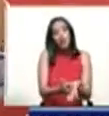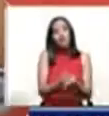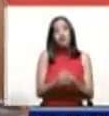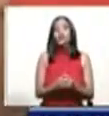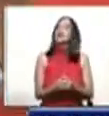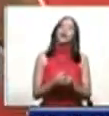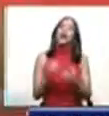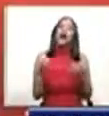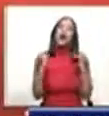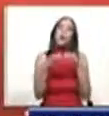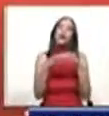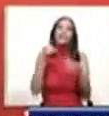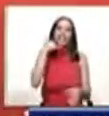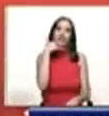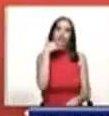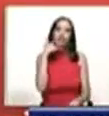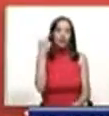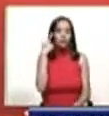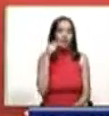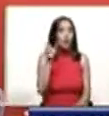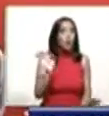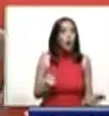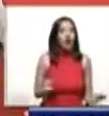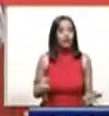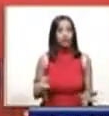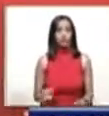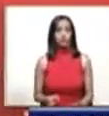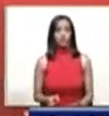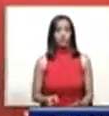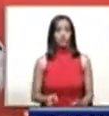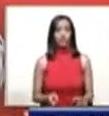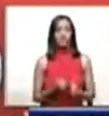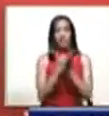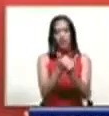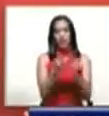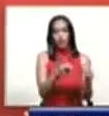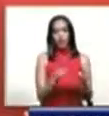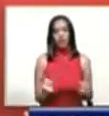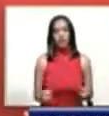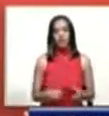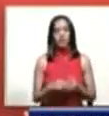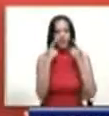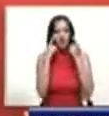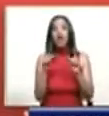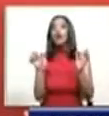telefonía. Ustedes saben cuál, que maneja unos teléfonos bien arrechos, está colaborando con ellos. O sea, para que ustedes vean por dónde vienen los tiros,